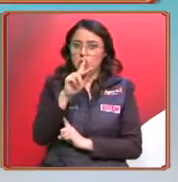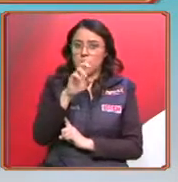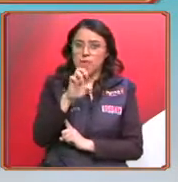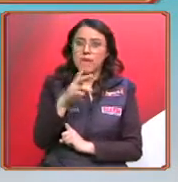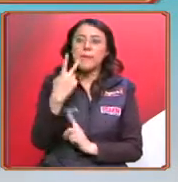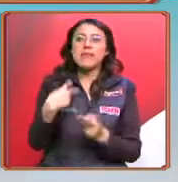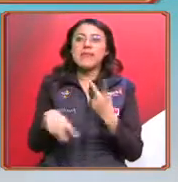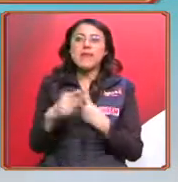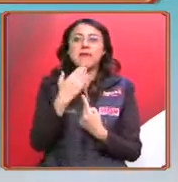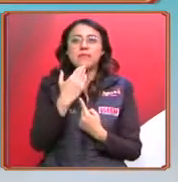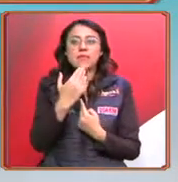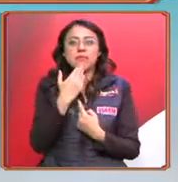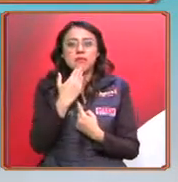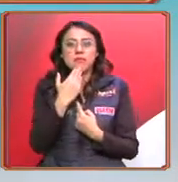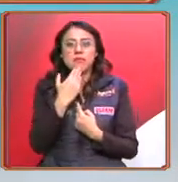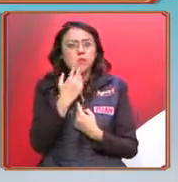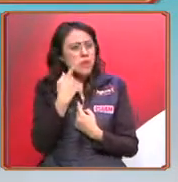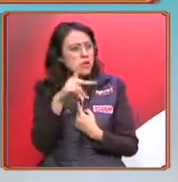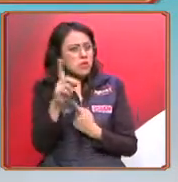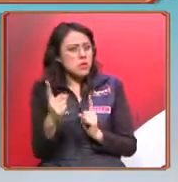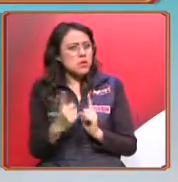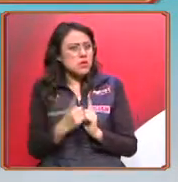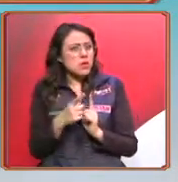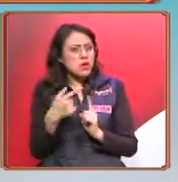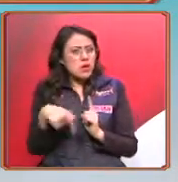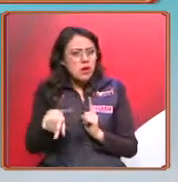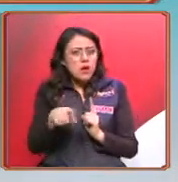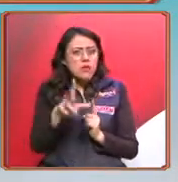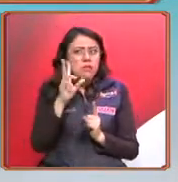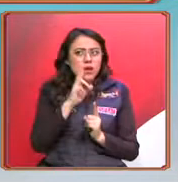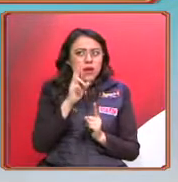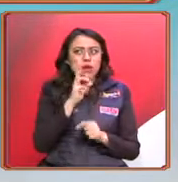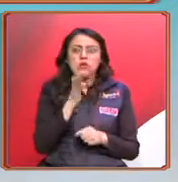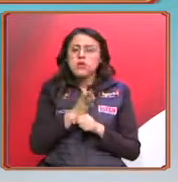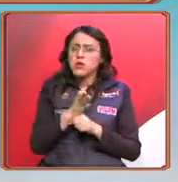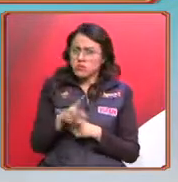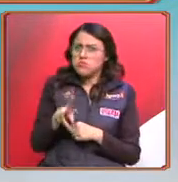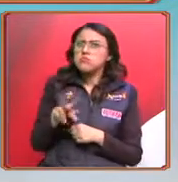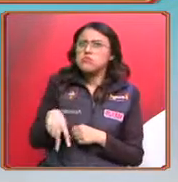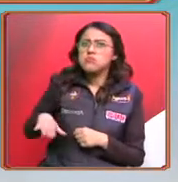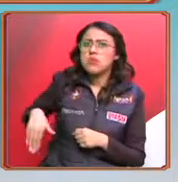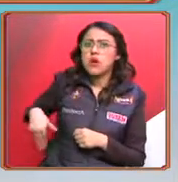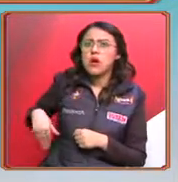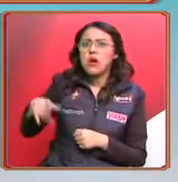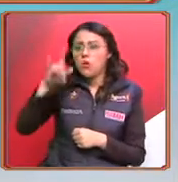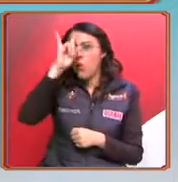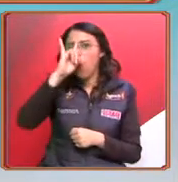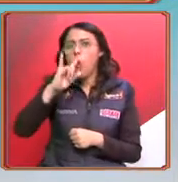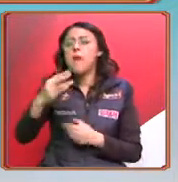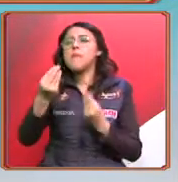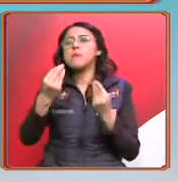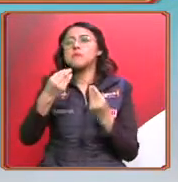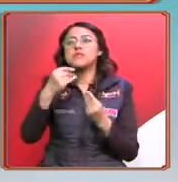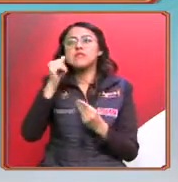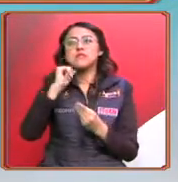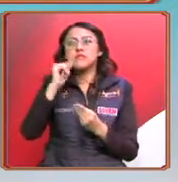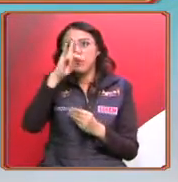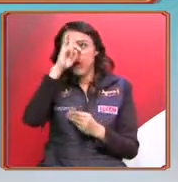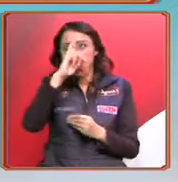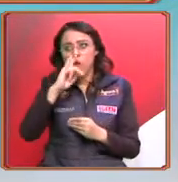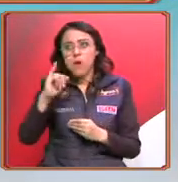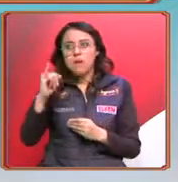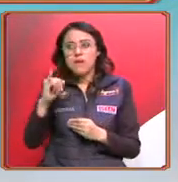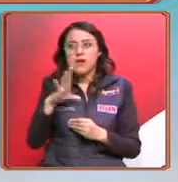de TV Azteca. Penélope. Qué gusto. Oye, Penélope. La acabo de ver aquí por el estudio. A ver, calmado. Siempre anda medio perdida